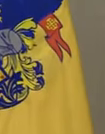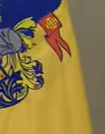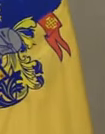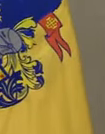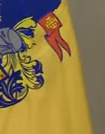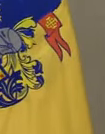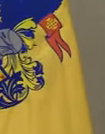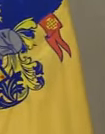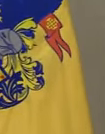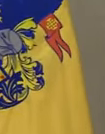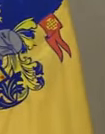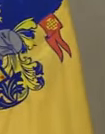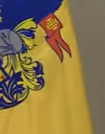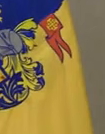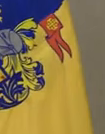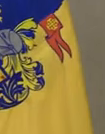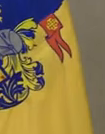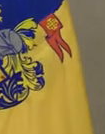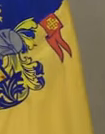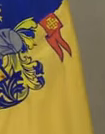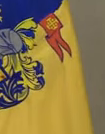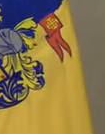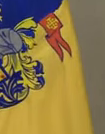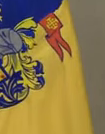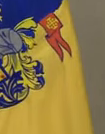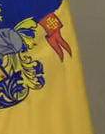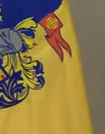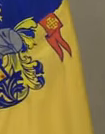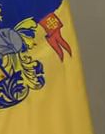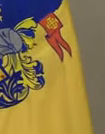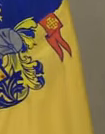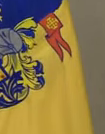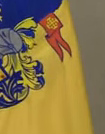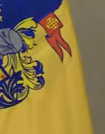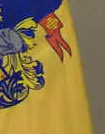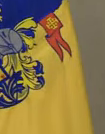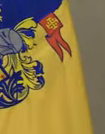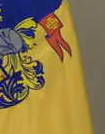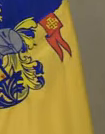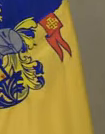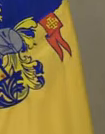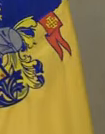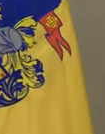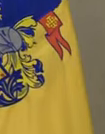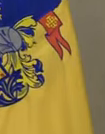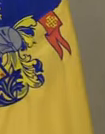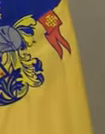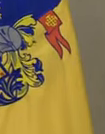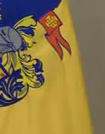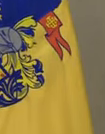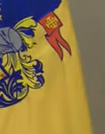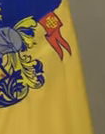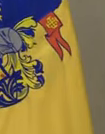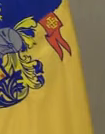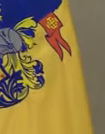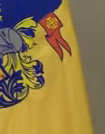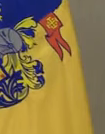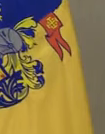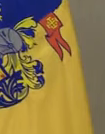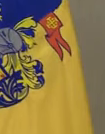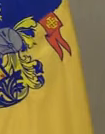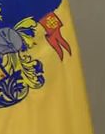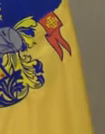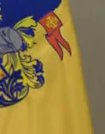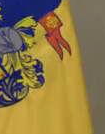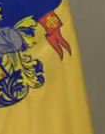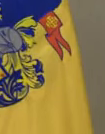salud que está hoy reunida aquí en casa jalisco con la presencia también de quienes han estado coordinando los trabajos